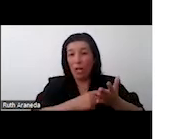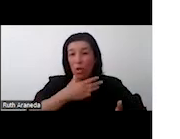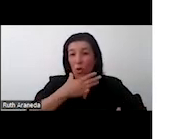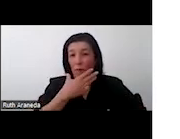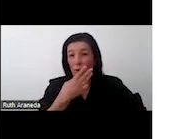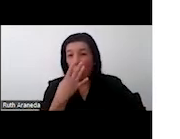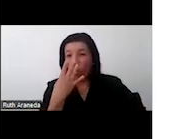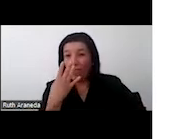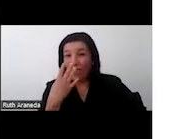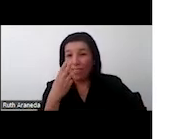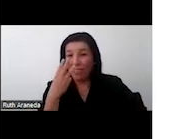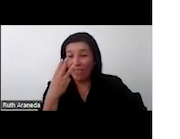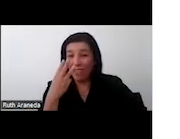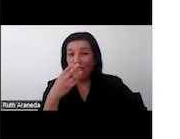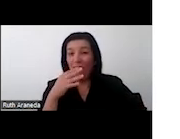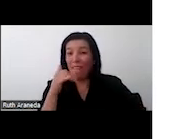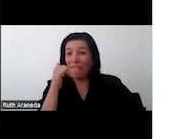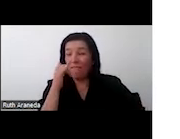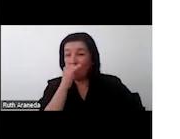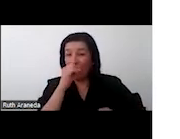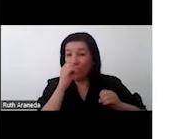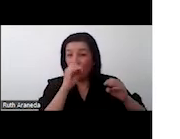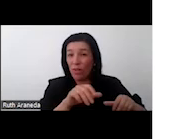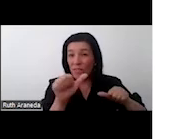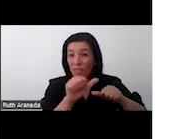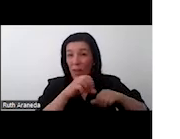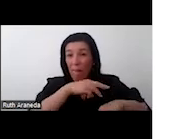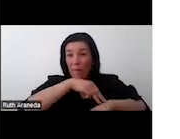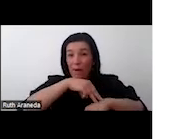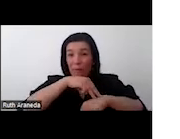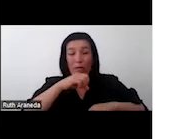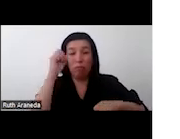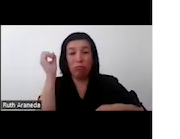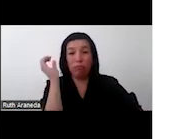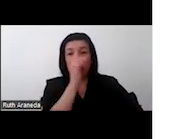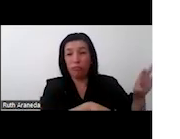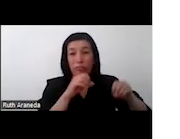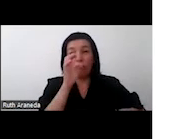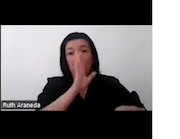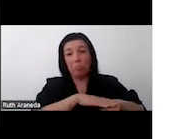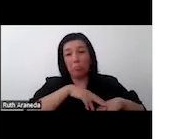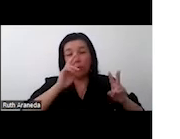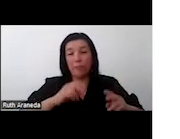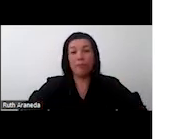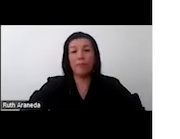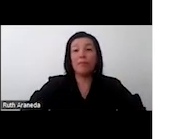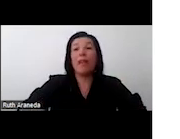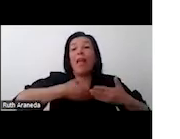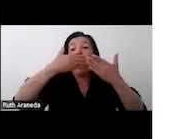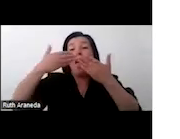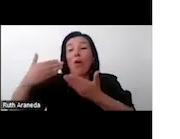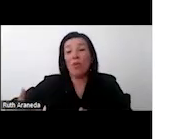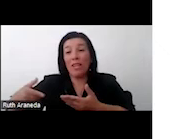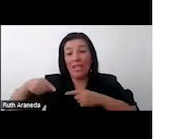basura al lado del Marga Marga. ¿Mm? Ahora quiero pasar un poco más actual a lo que es esta laminita que está